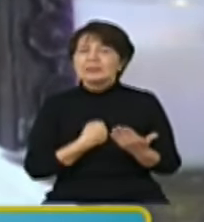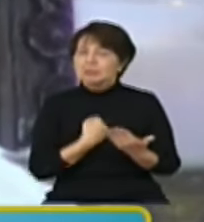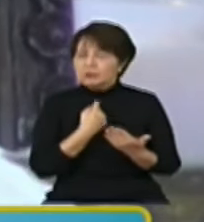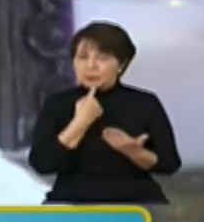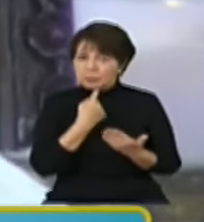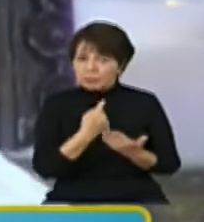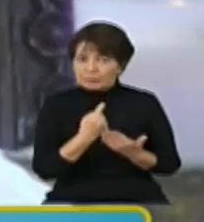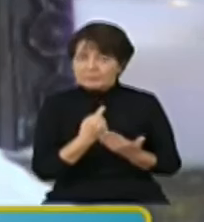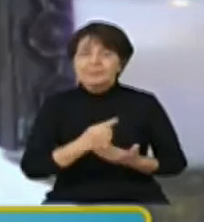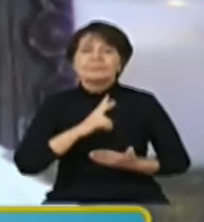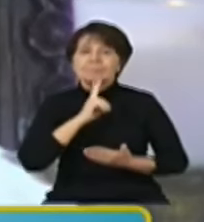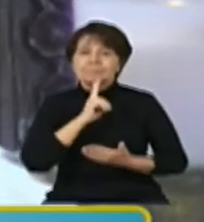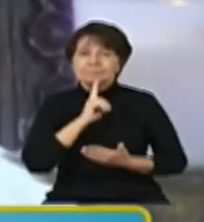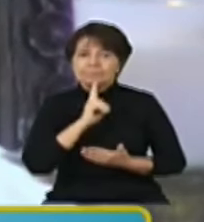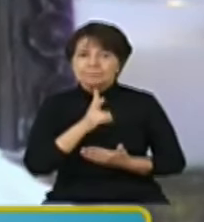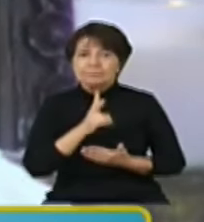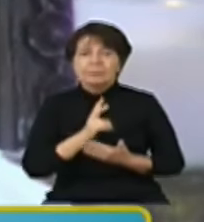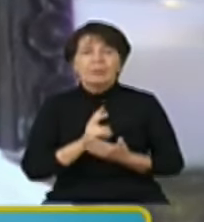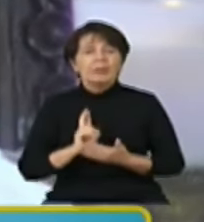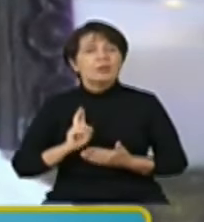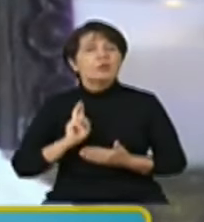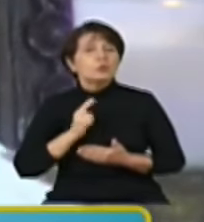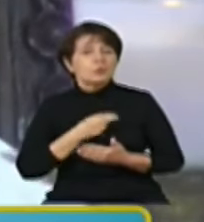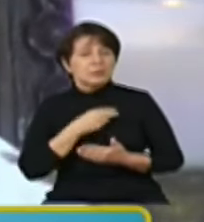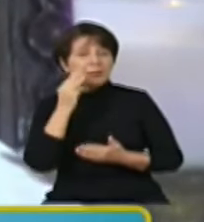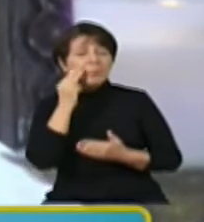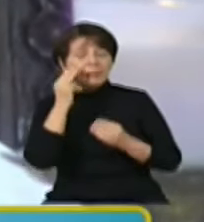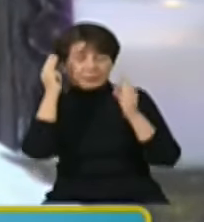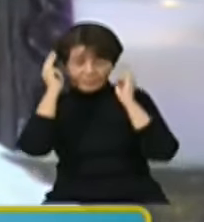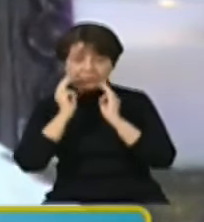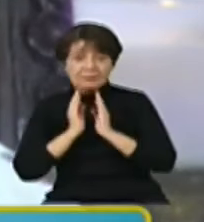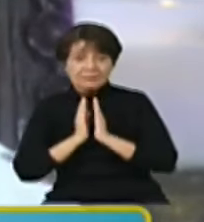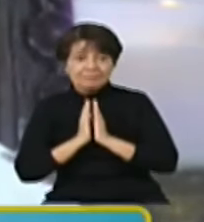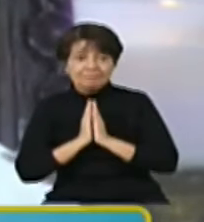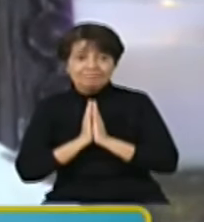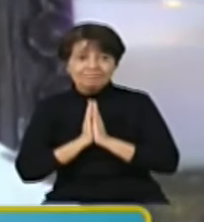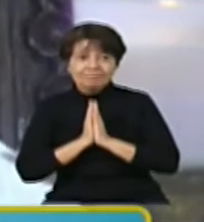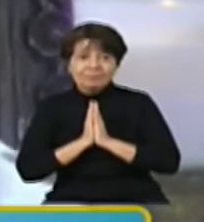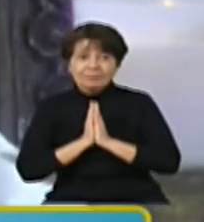confirmar que efectivamente nuestra madre de Suyapa es